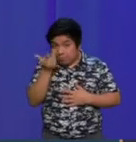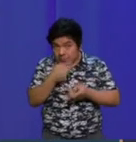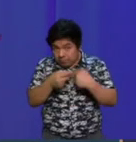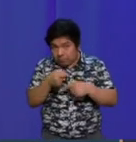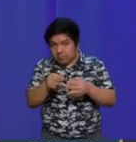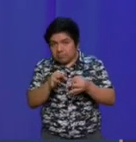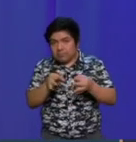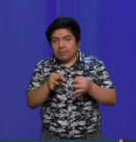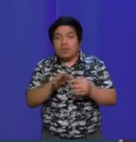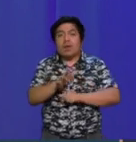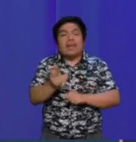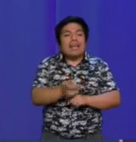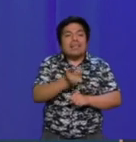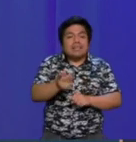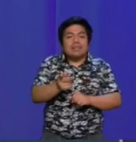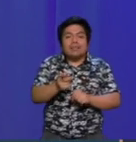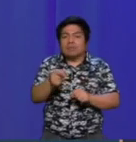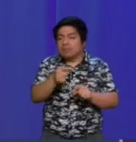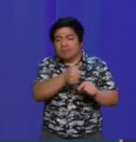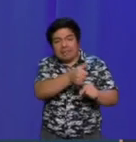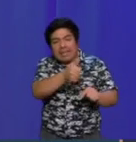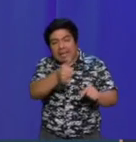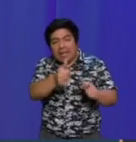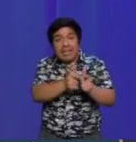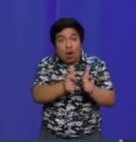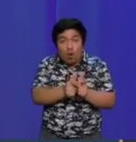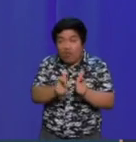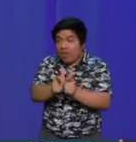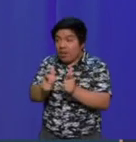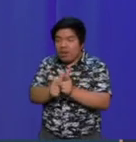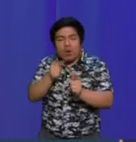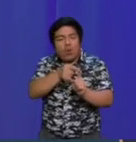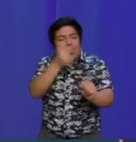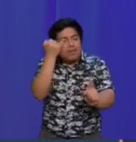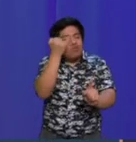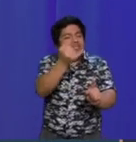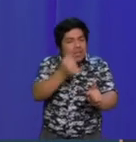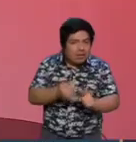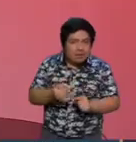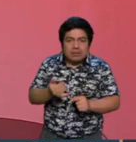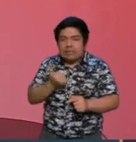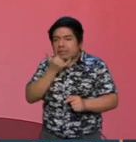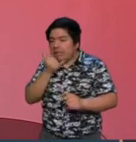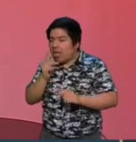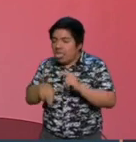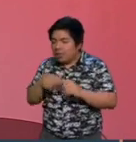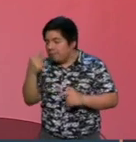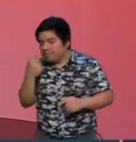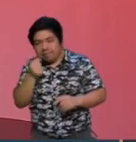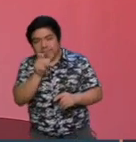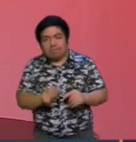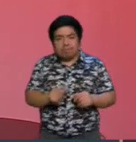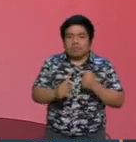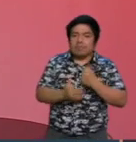ese tema, pero la Sebastián, ya siguiente no me- pregunta es, ¿cuál sería el sello de los gobiernos de sus partidos? Muchas gracias. Ya no me dejó terminar, Sebastián, hace rato que estaba dando diagnóstico,